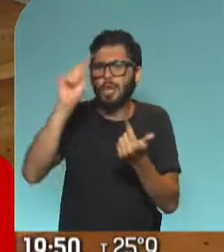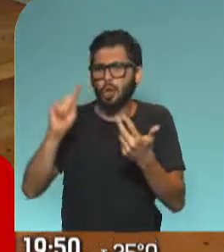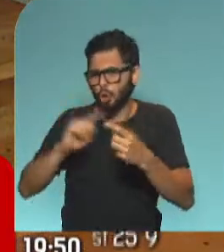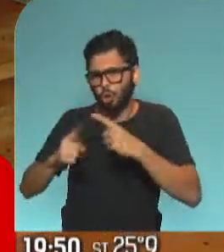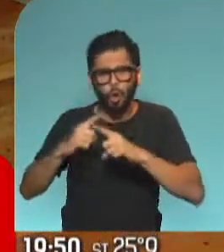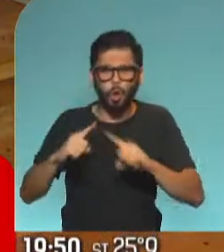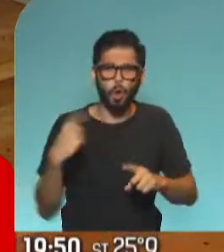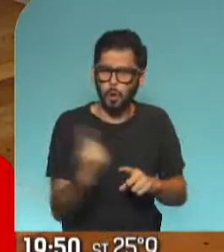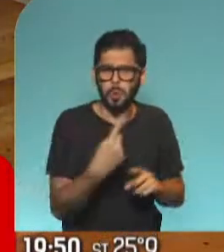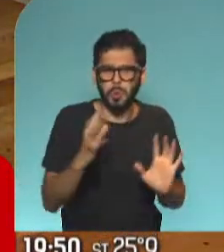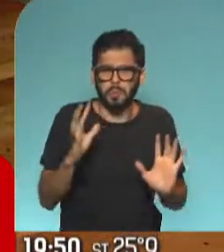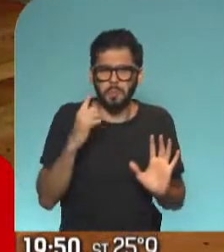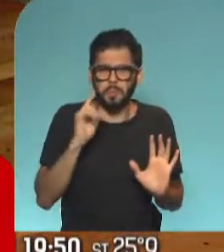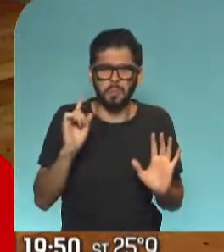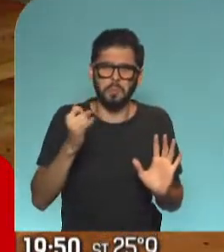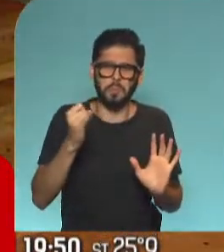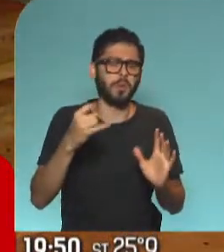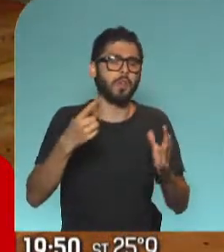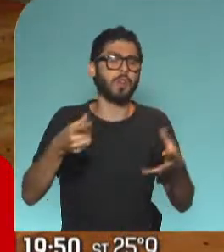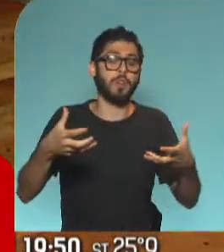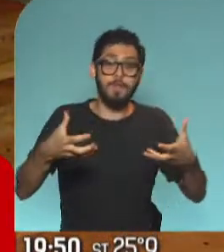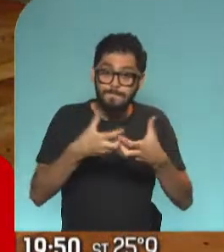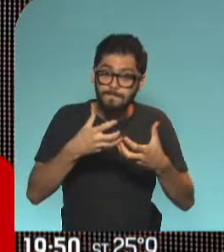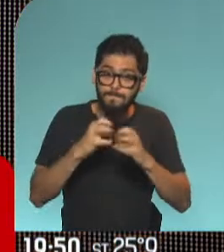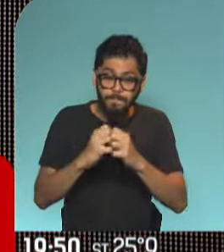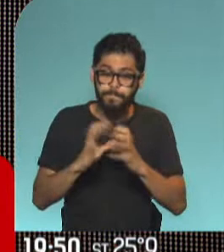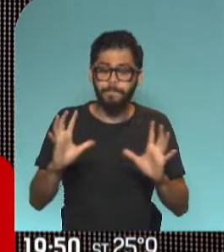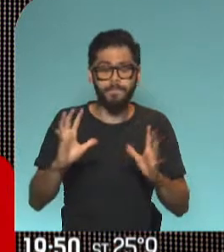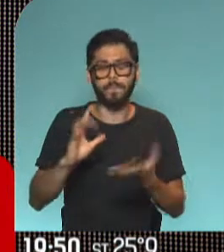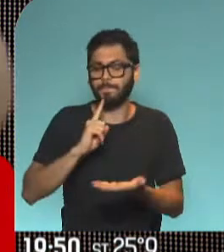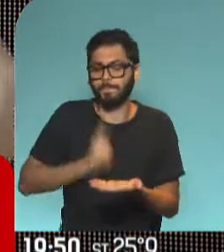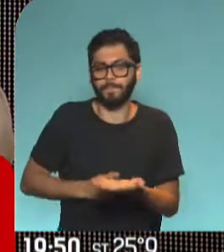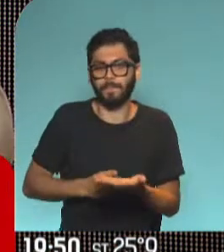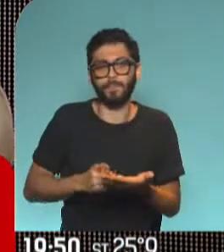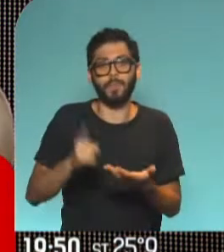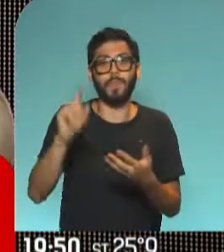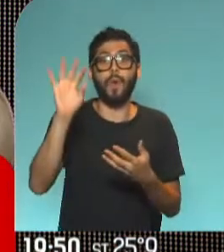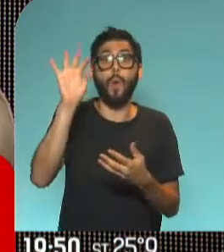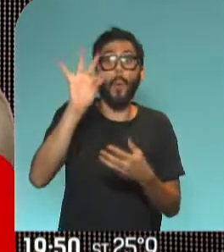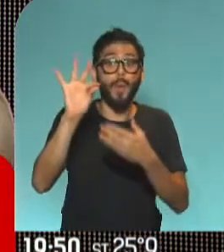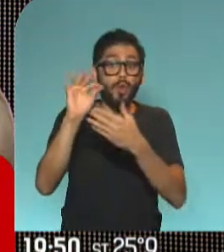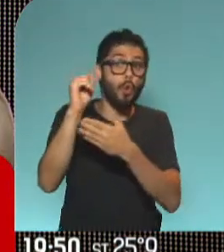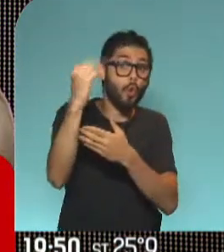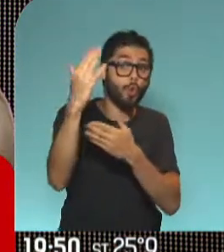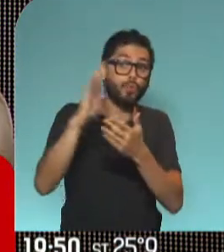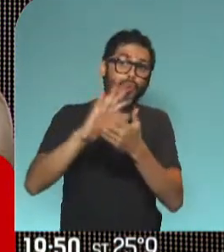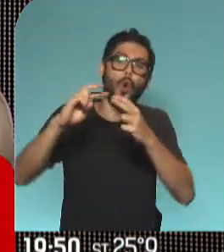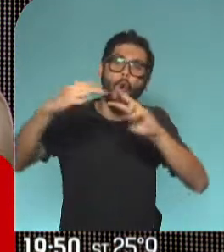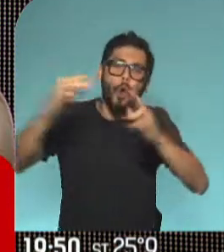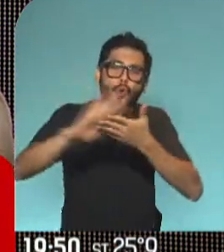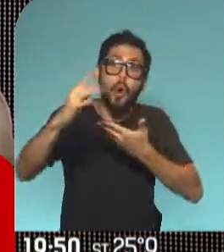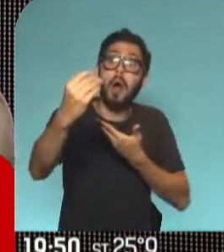salud, es que se evite por todos los medios que esa cepa entre en la Argentina.